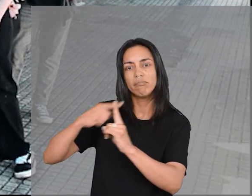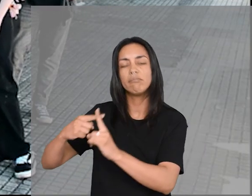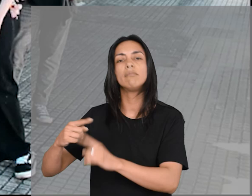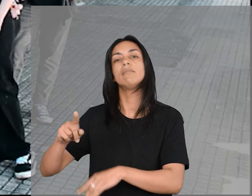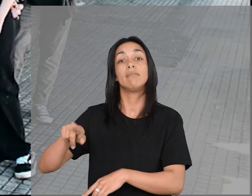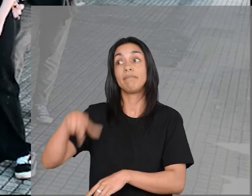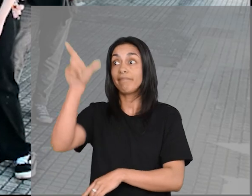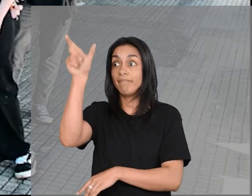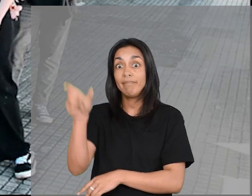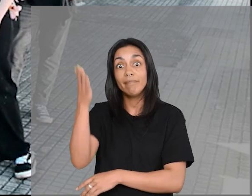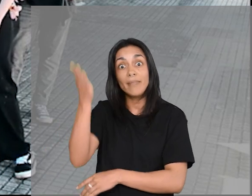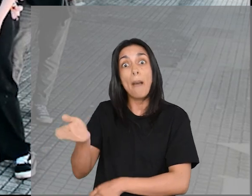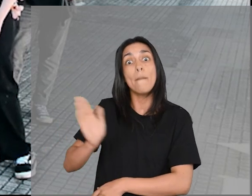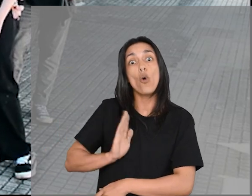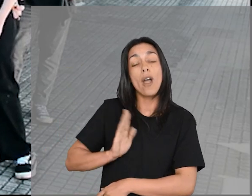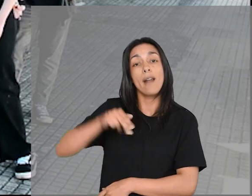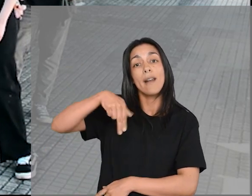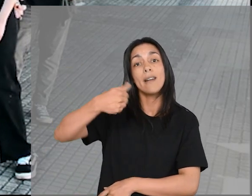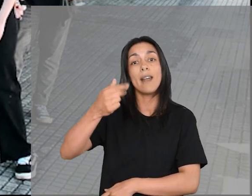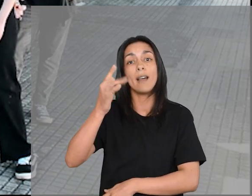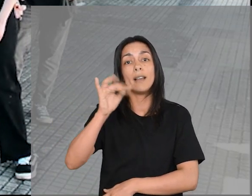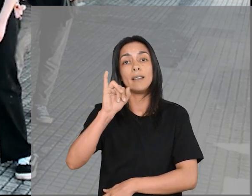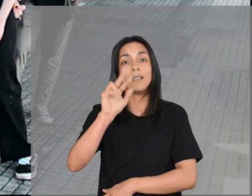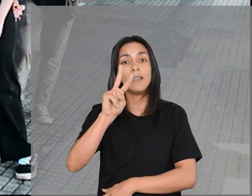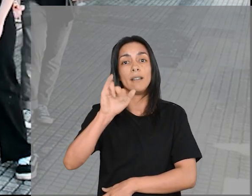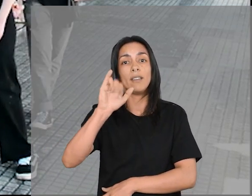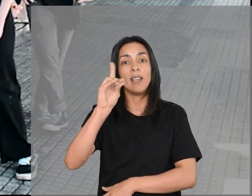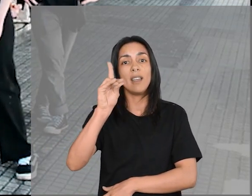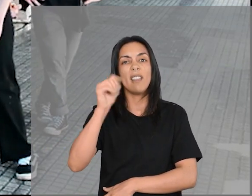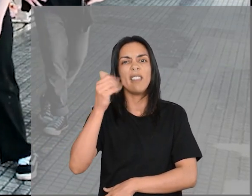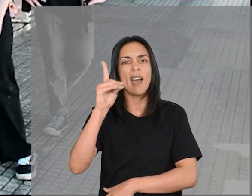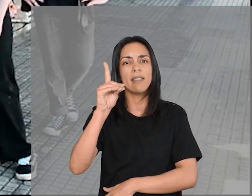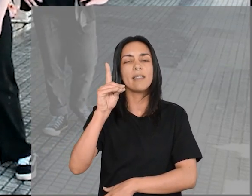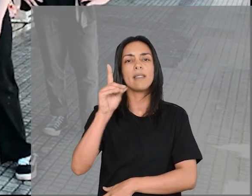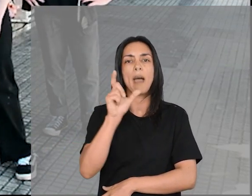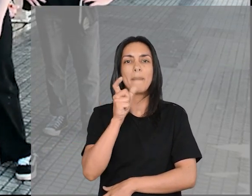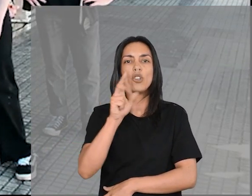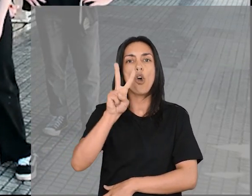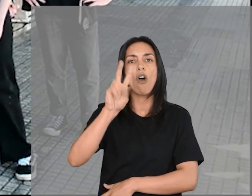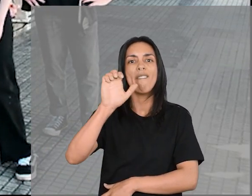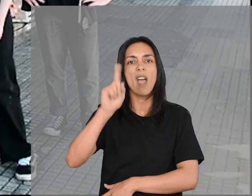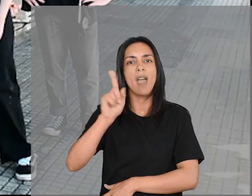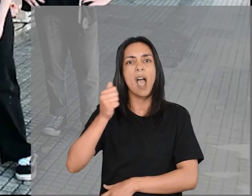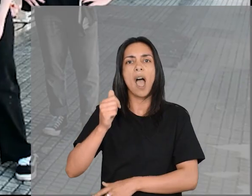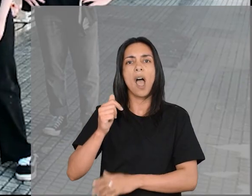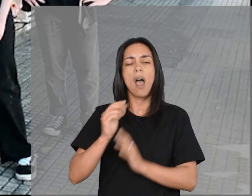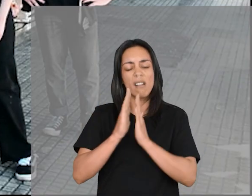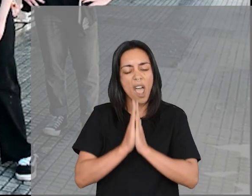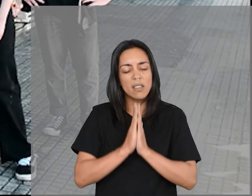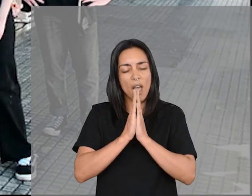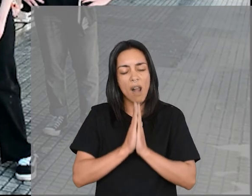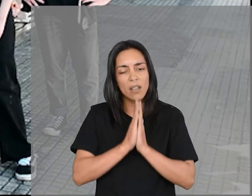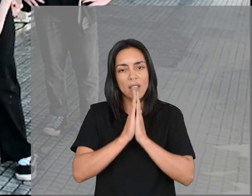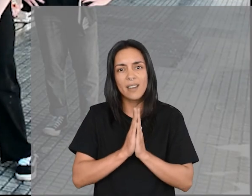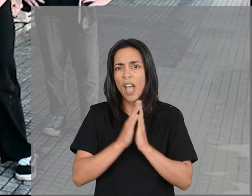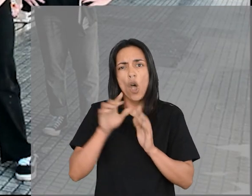sus narrativas. Natividad Vega era una rezadora, era una persona que era muy común en el siglo XIX y principio del XX,